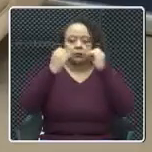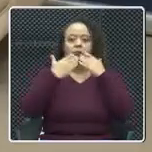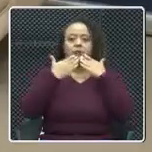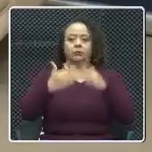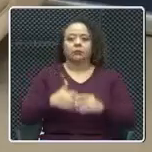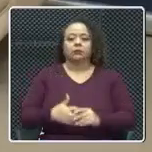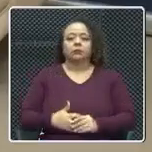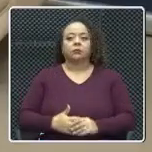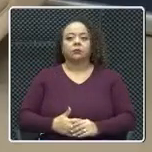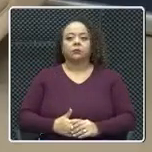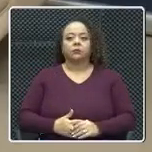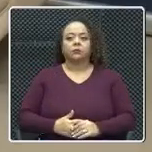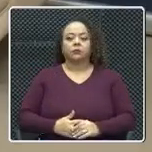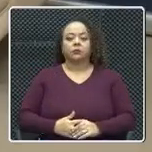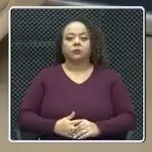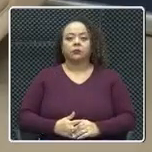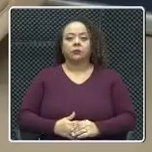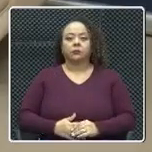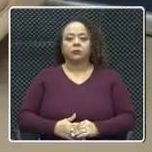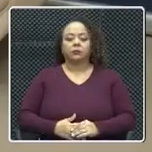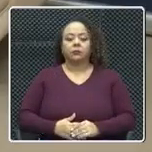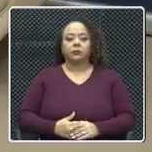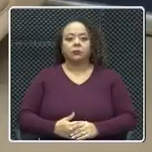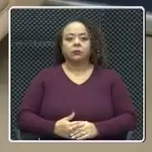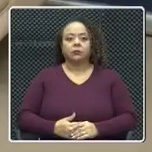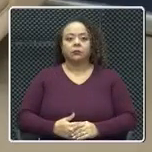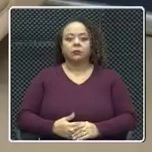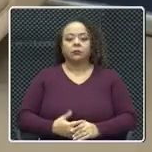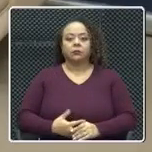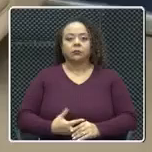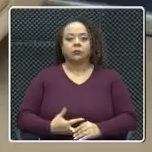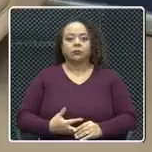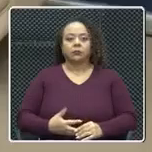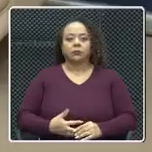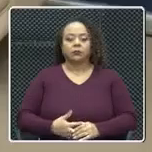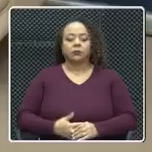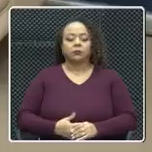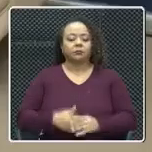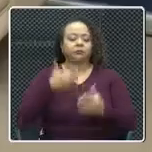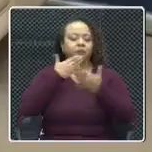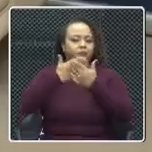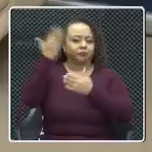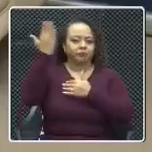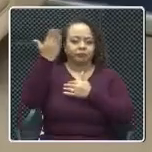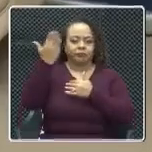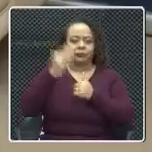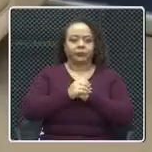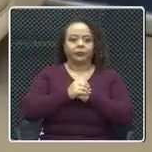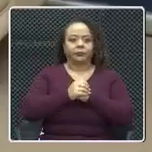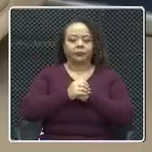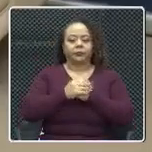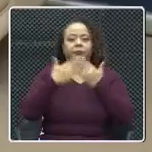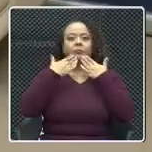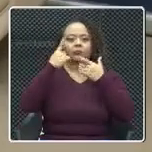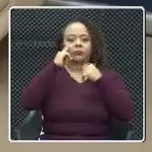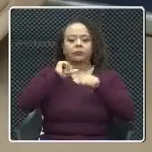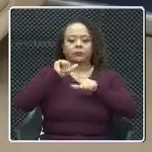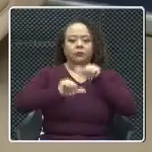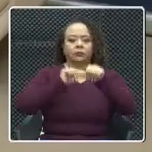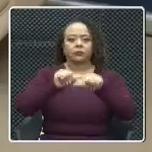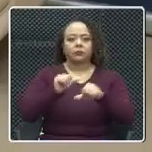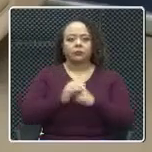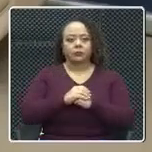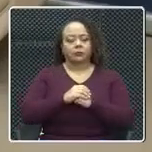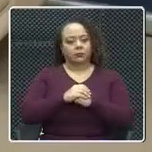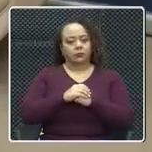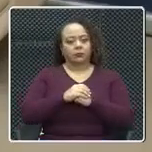muchísimas gracias. Muchas gracias, muchas gracias. Muy enriquecedora la charla. Muchas gracias por el esfuerzo.